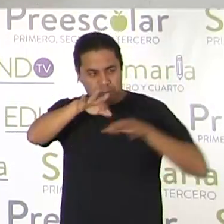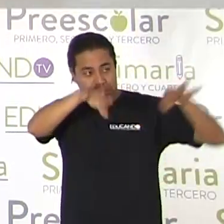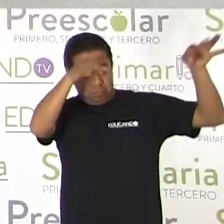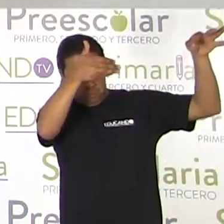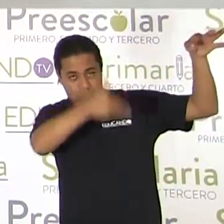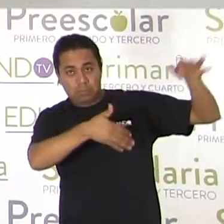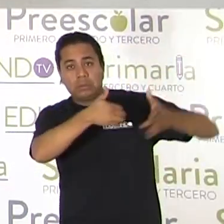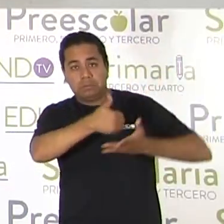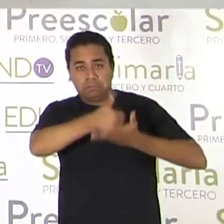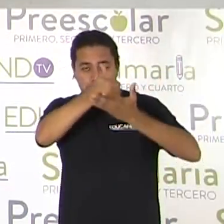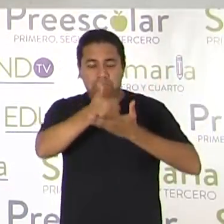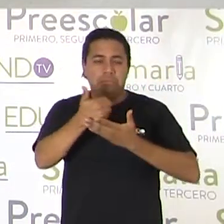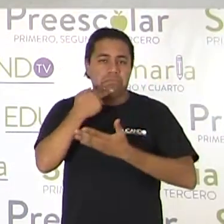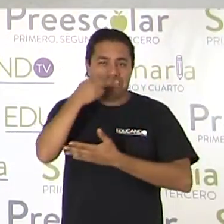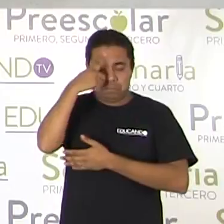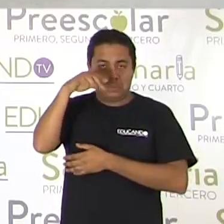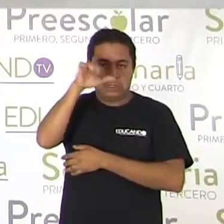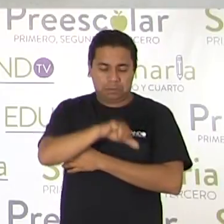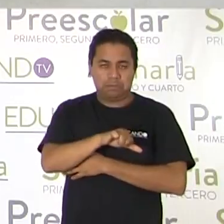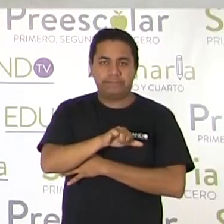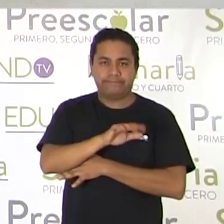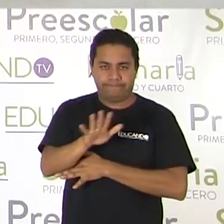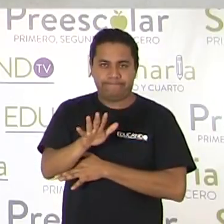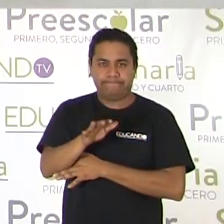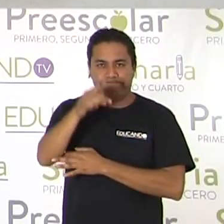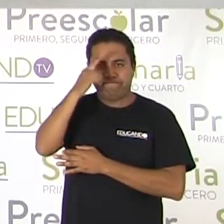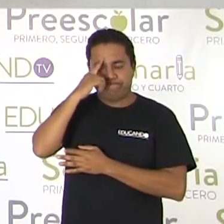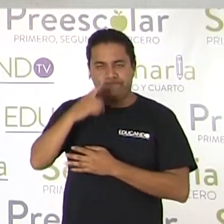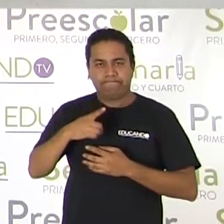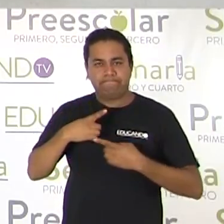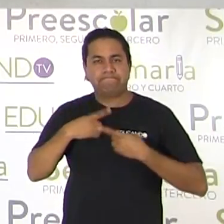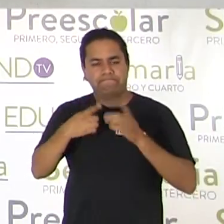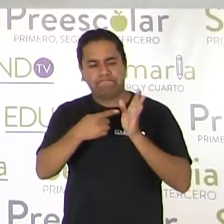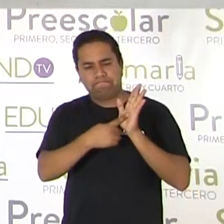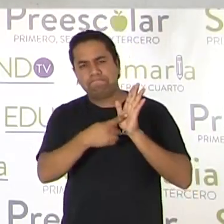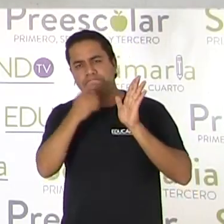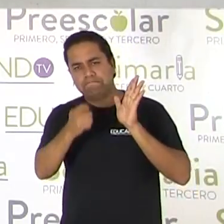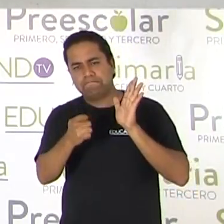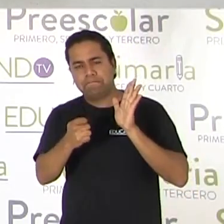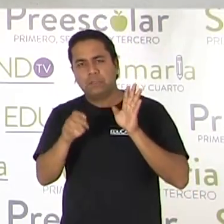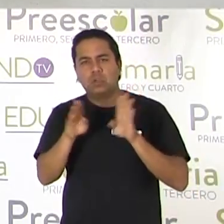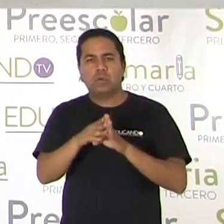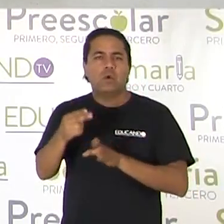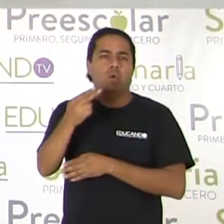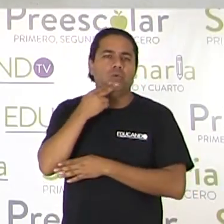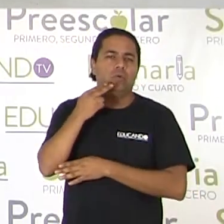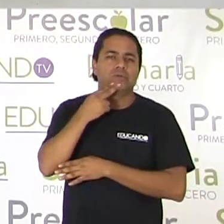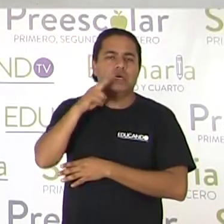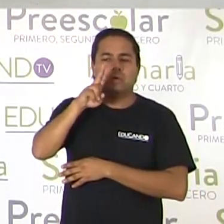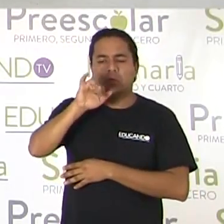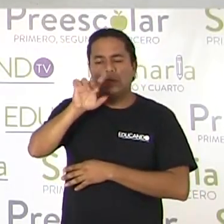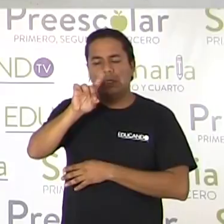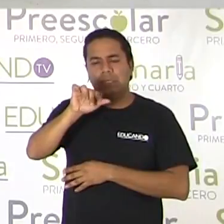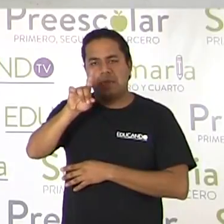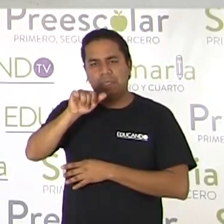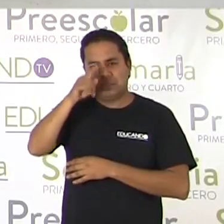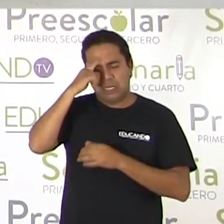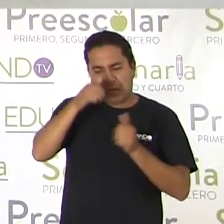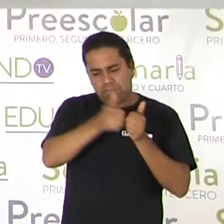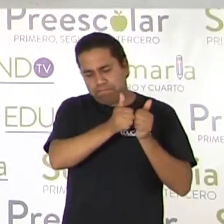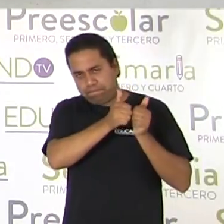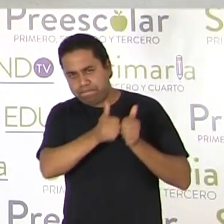hoy, para ilustrar lo que es el uso de las unidades de longitud y